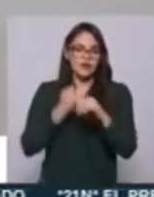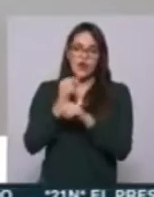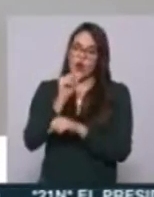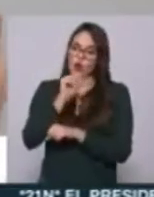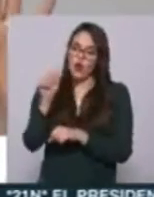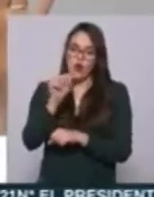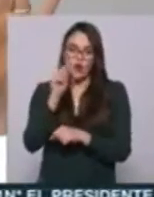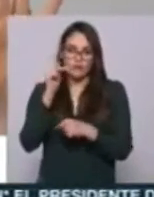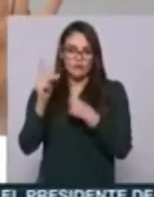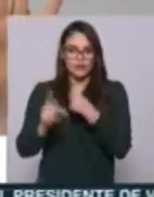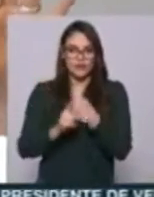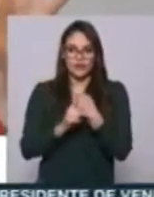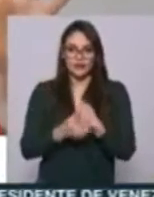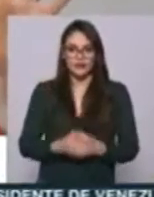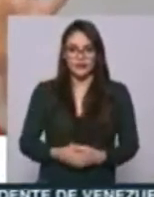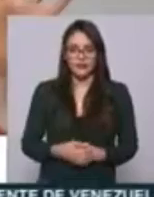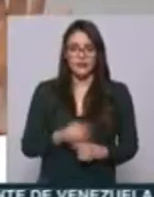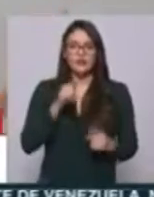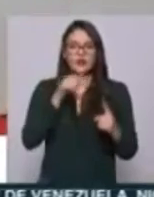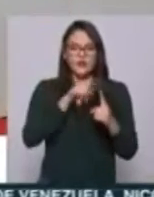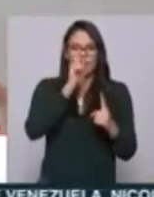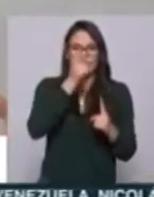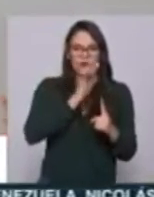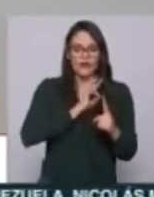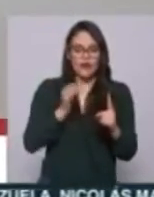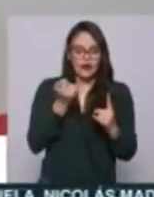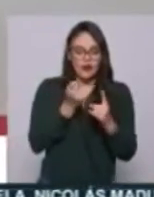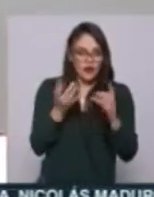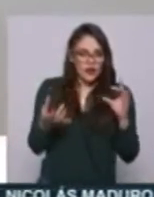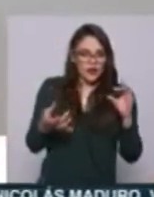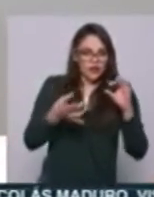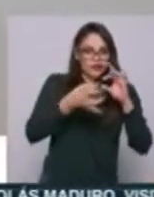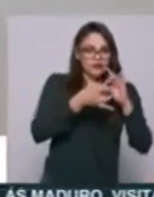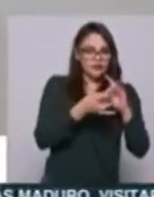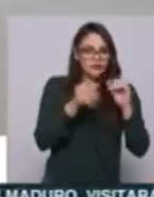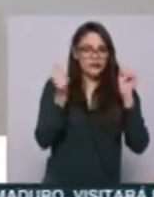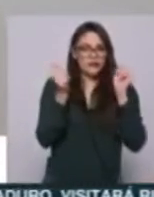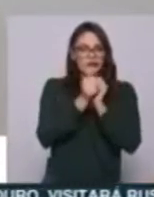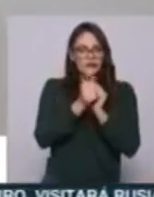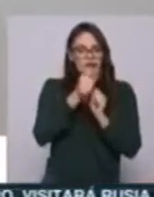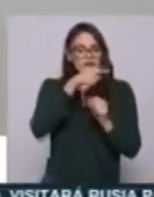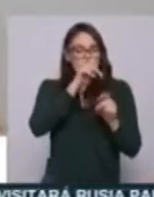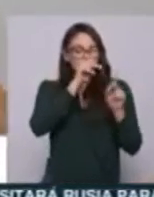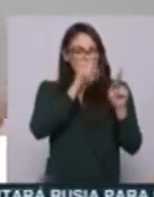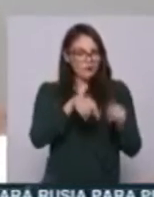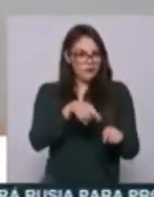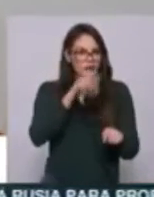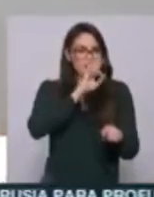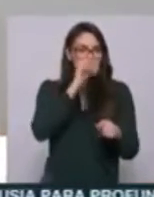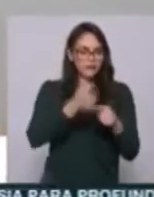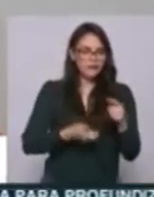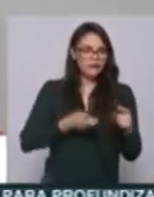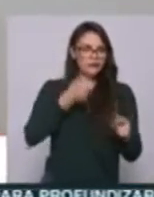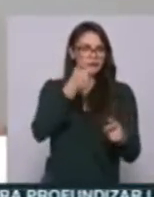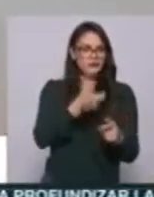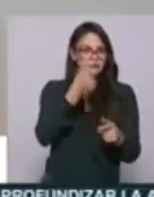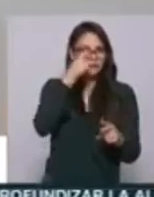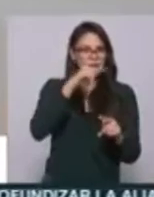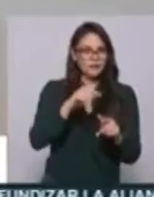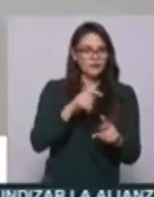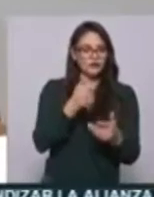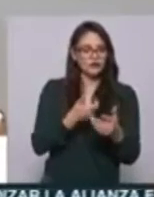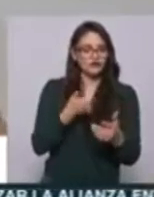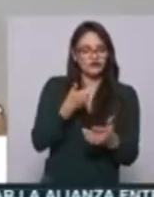países. Por un lado, para que puedan estar integrados, le diría yo, dentro de sus planes de inversión en la